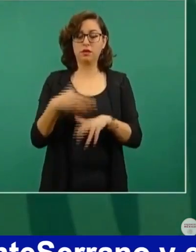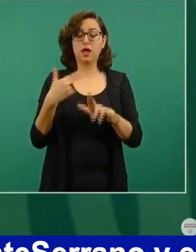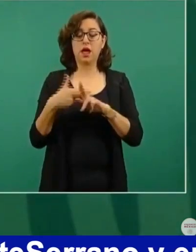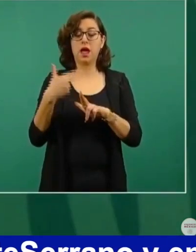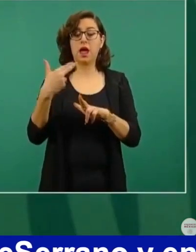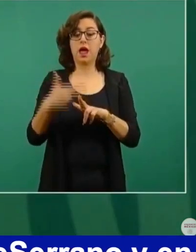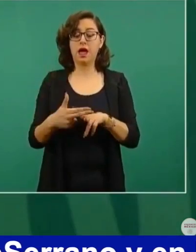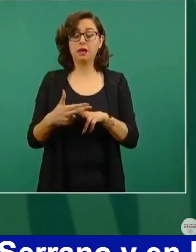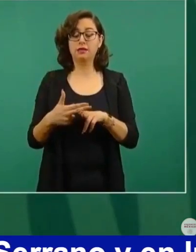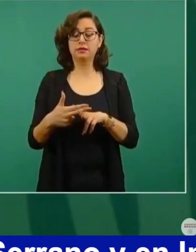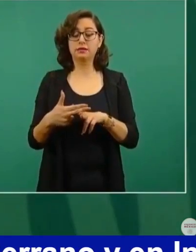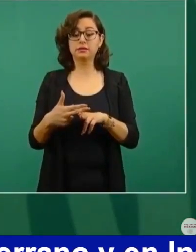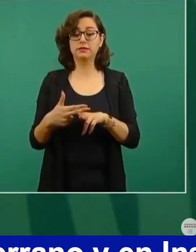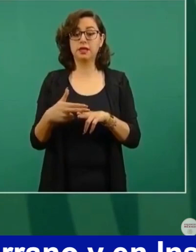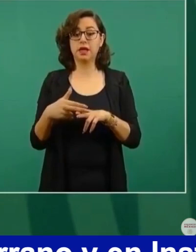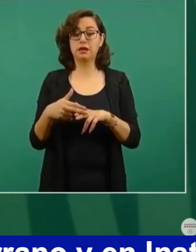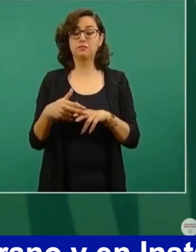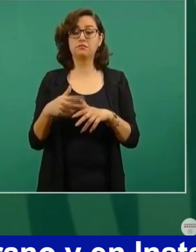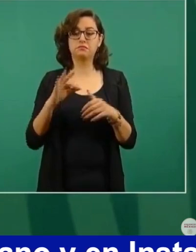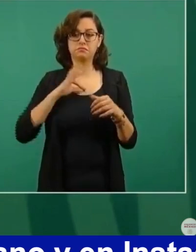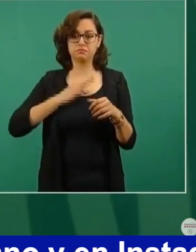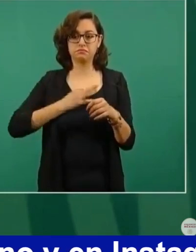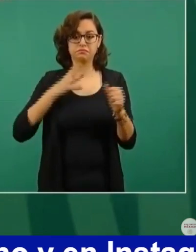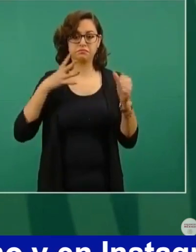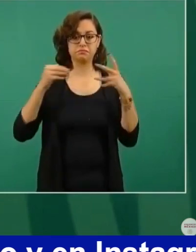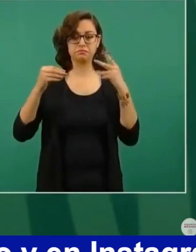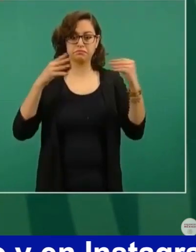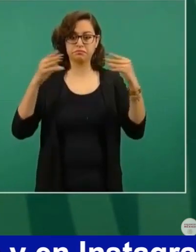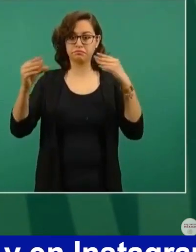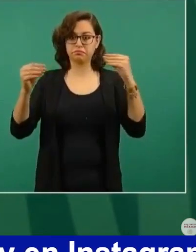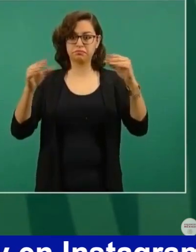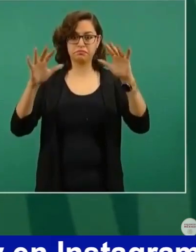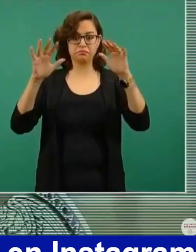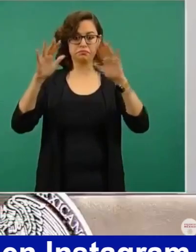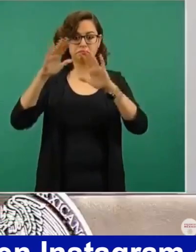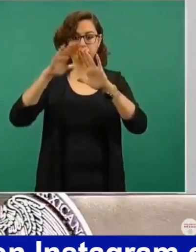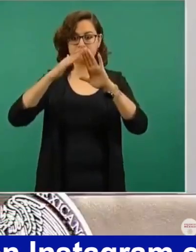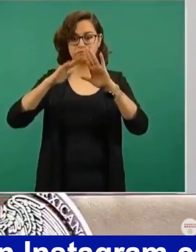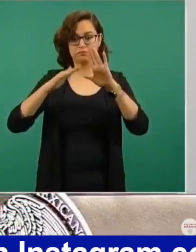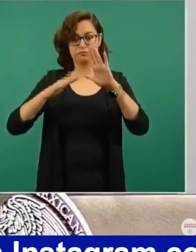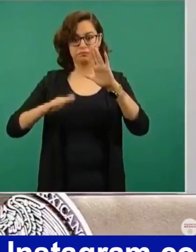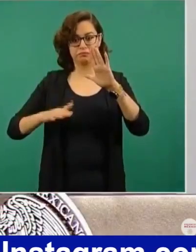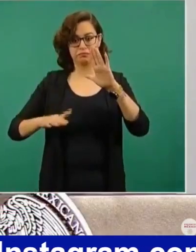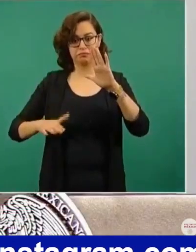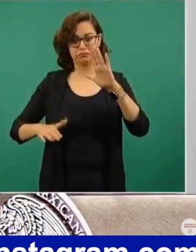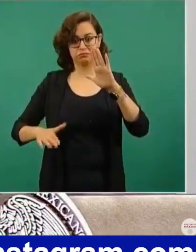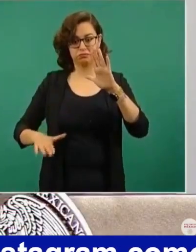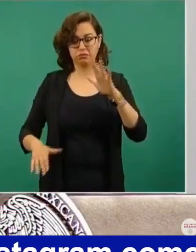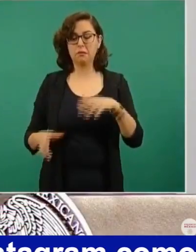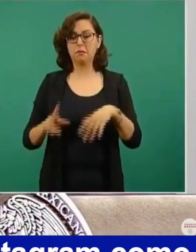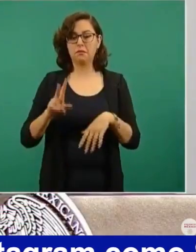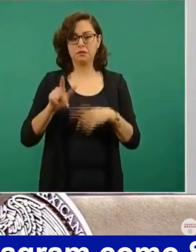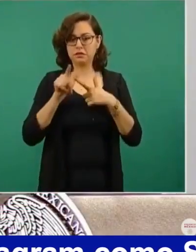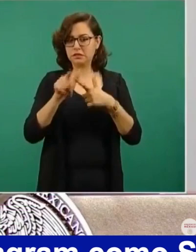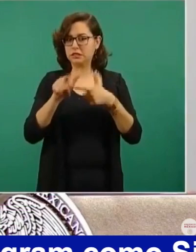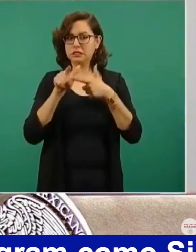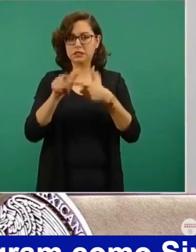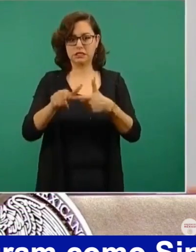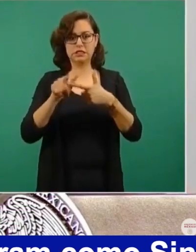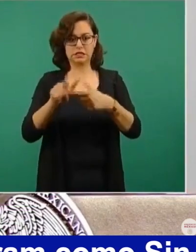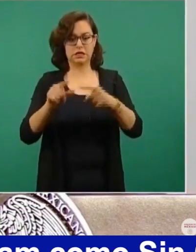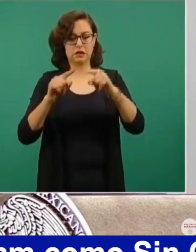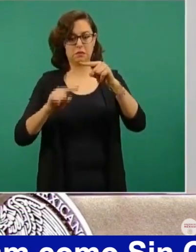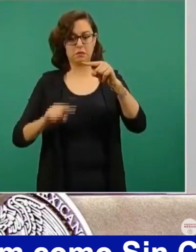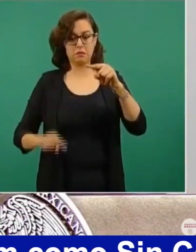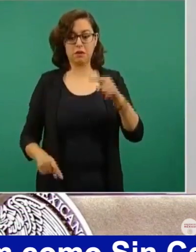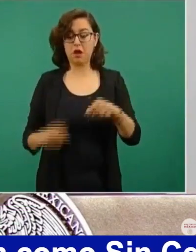que se logre una reducción permanente o sostenida o constante de la epidemia. Y aunque